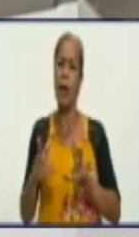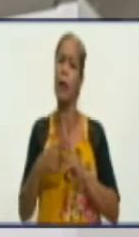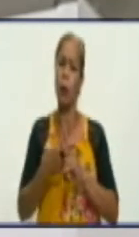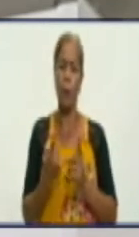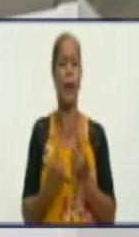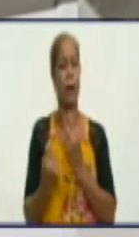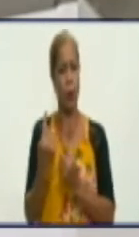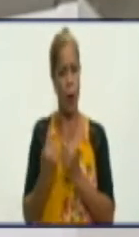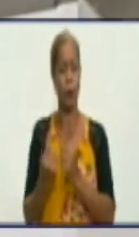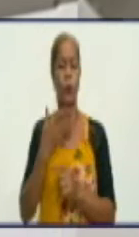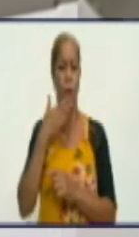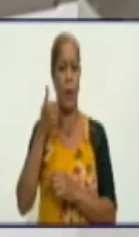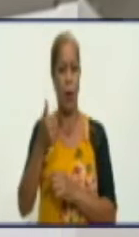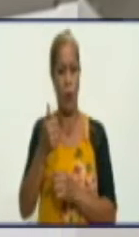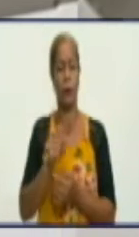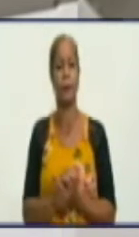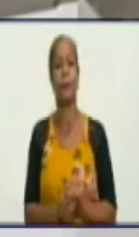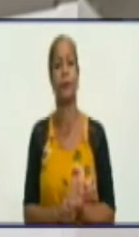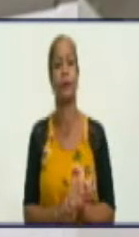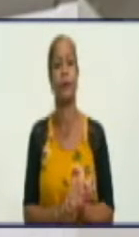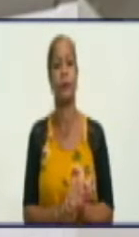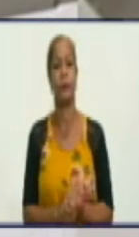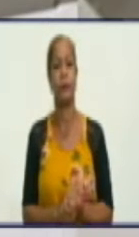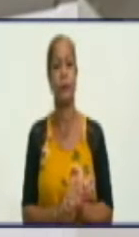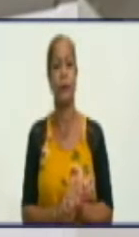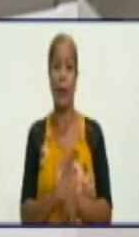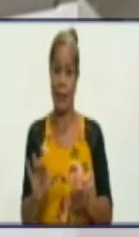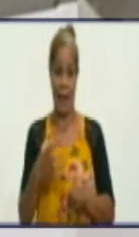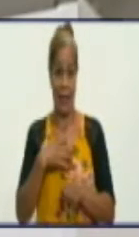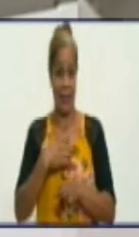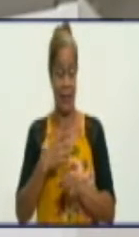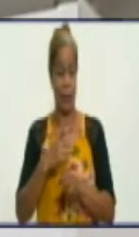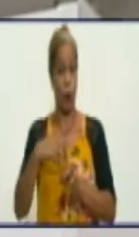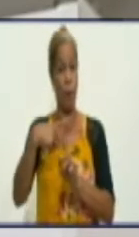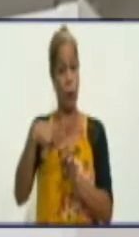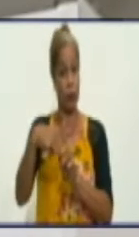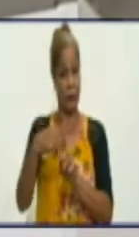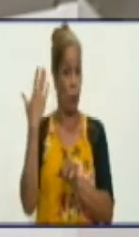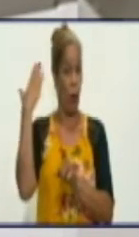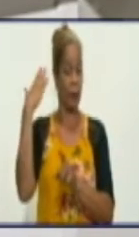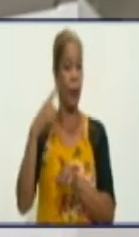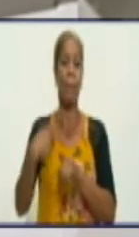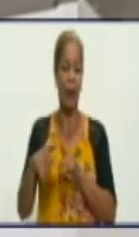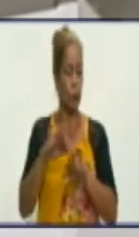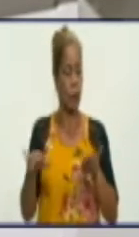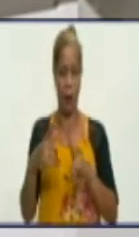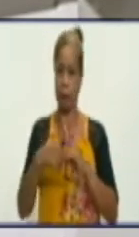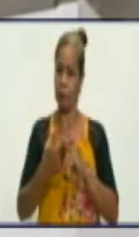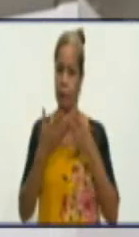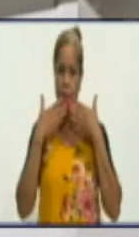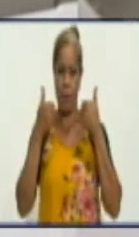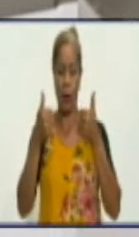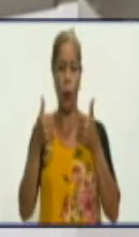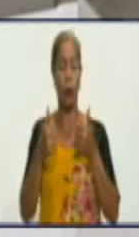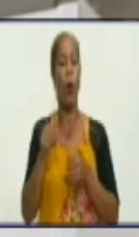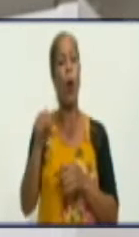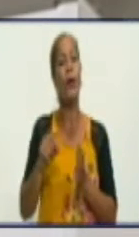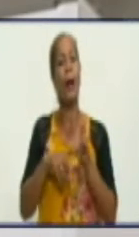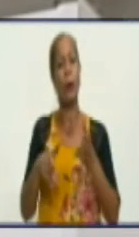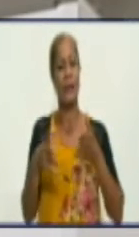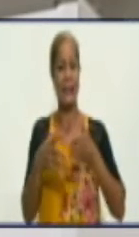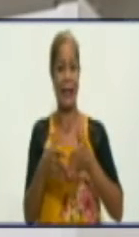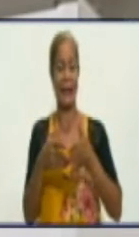4.367 personas ya que han padecido de la COVID y ya en estos momentos están recuperados. Hoy en la provincia tenemos,